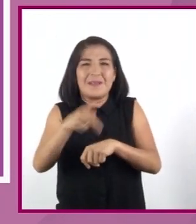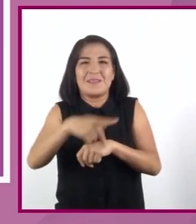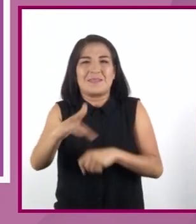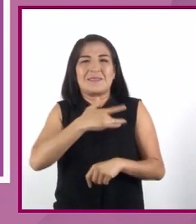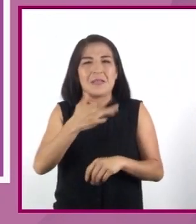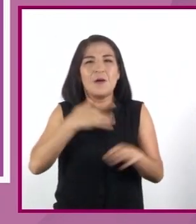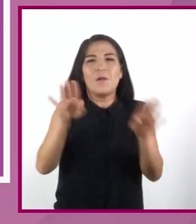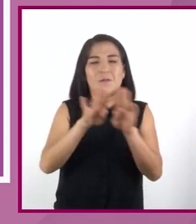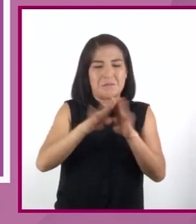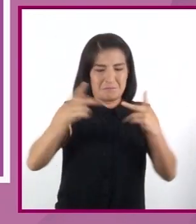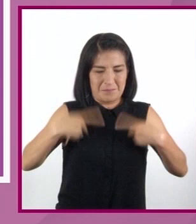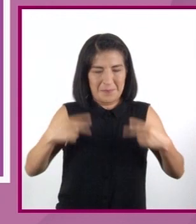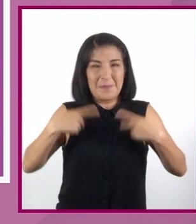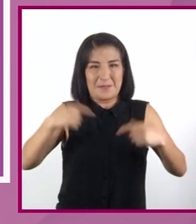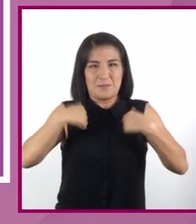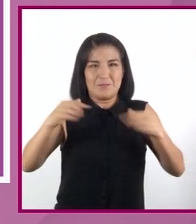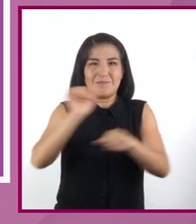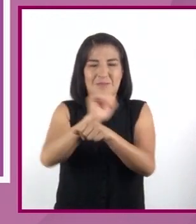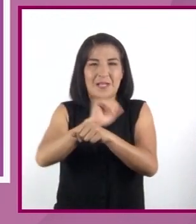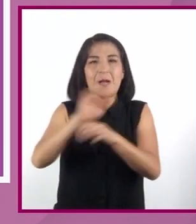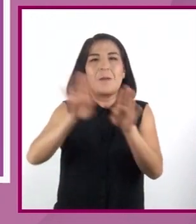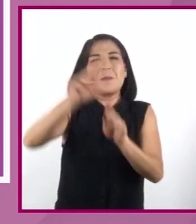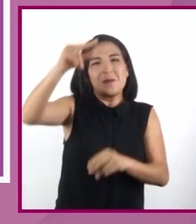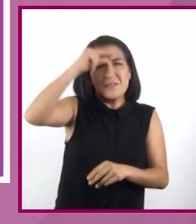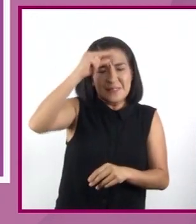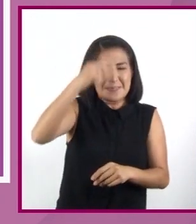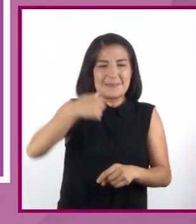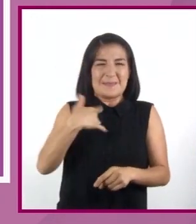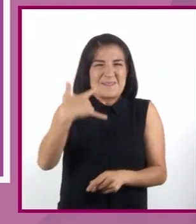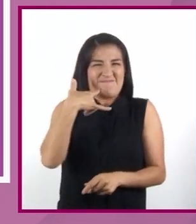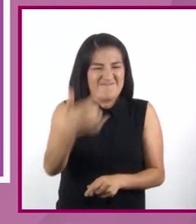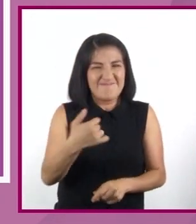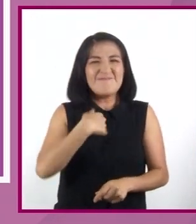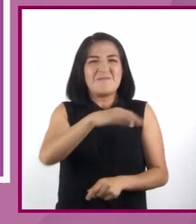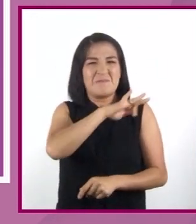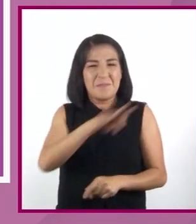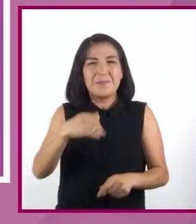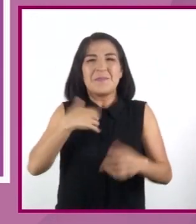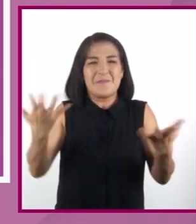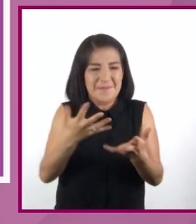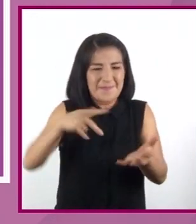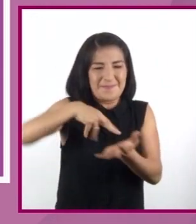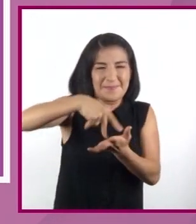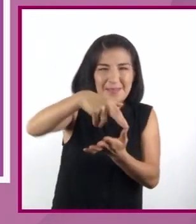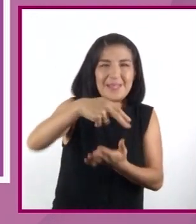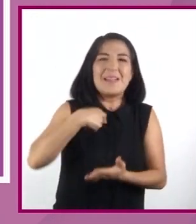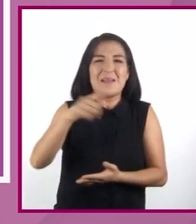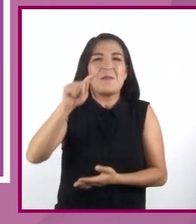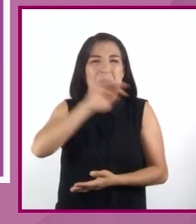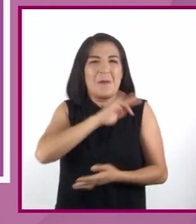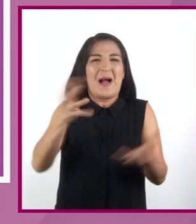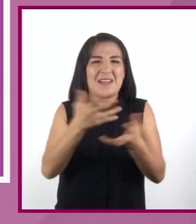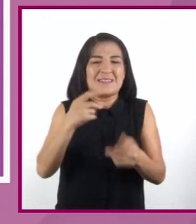muestran inteligencia, pericia y valentía para enfrentar los peligros y el misterio que los acechan.